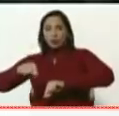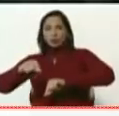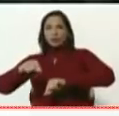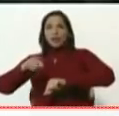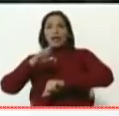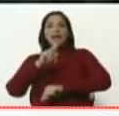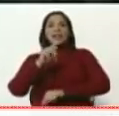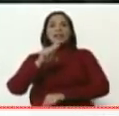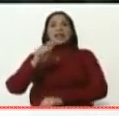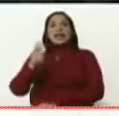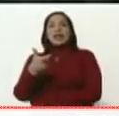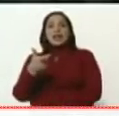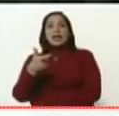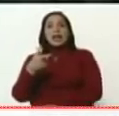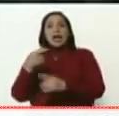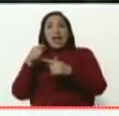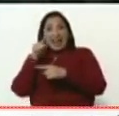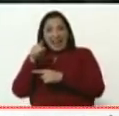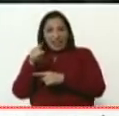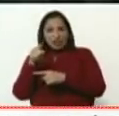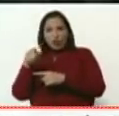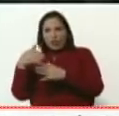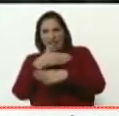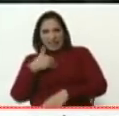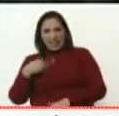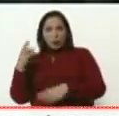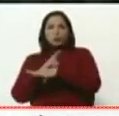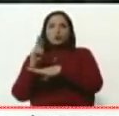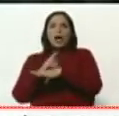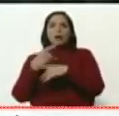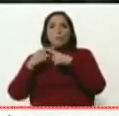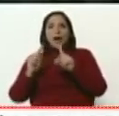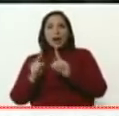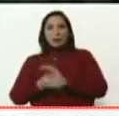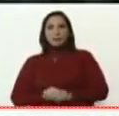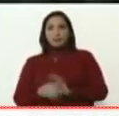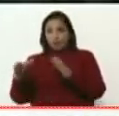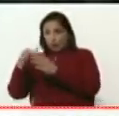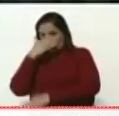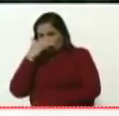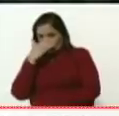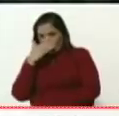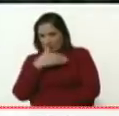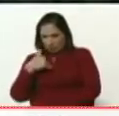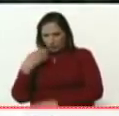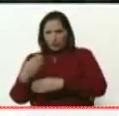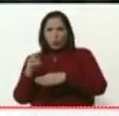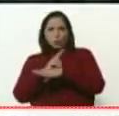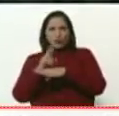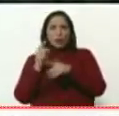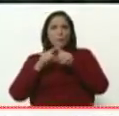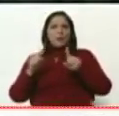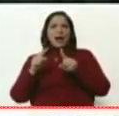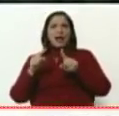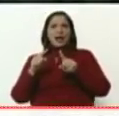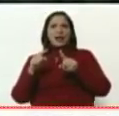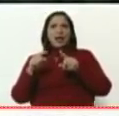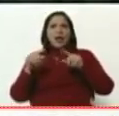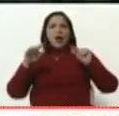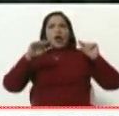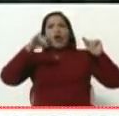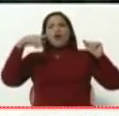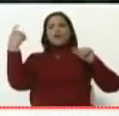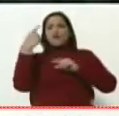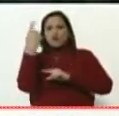RPG, era utilizarlos eventualmente derribar un helicóptero o un